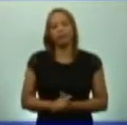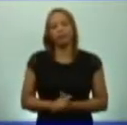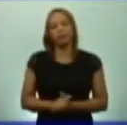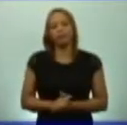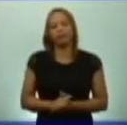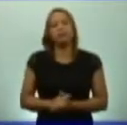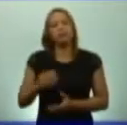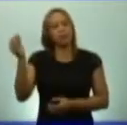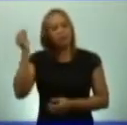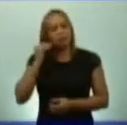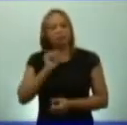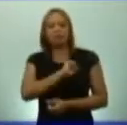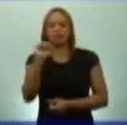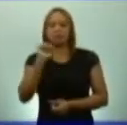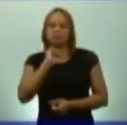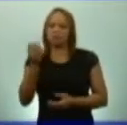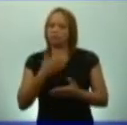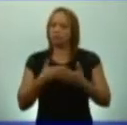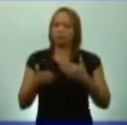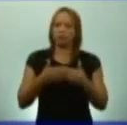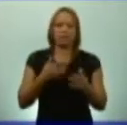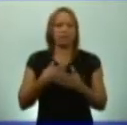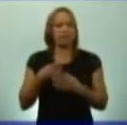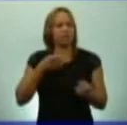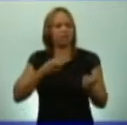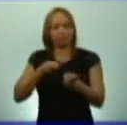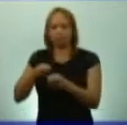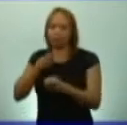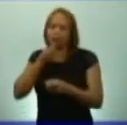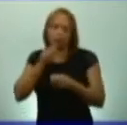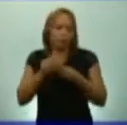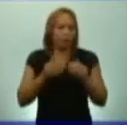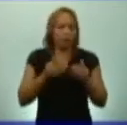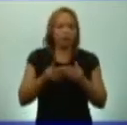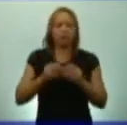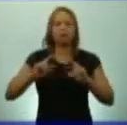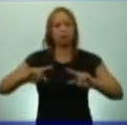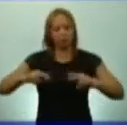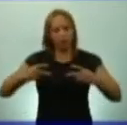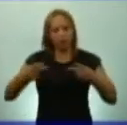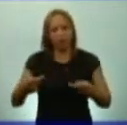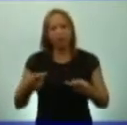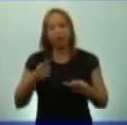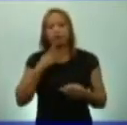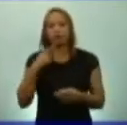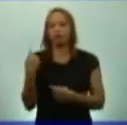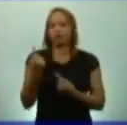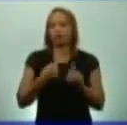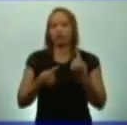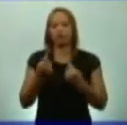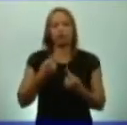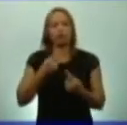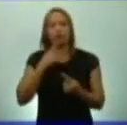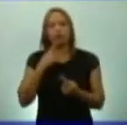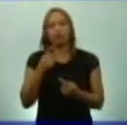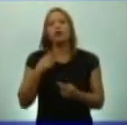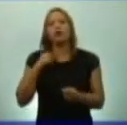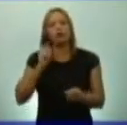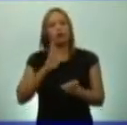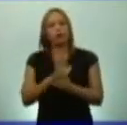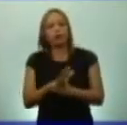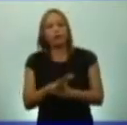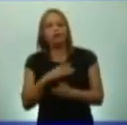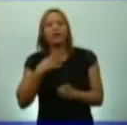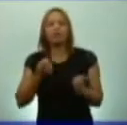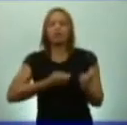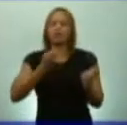sabremos vencer cualquier agresión y que nuevamente no tendríamos otra disyuntiva que aquella con que iniciamos la